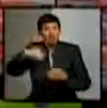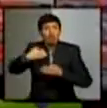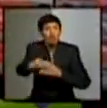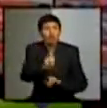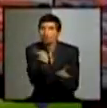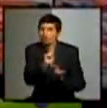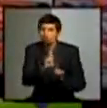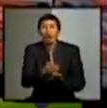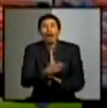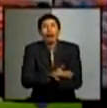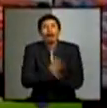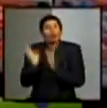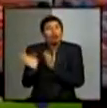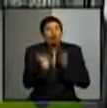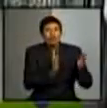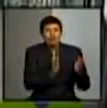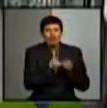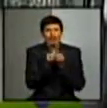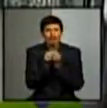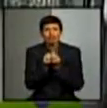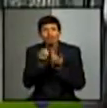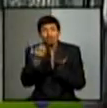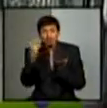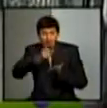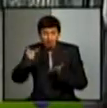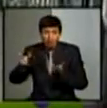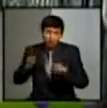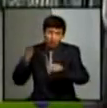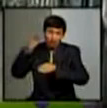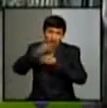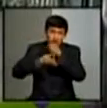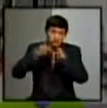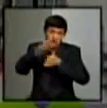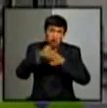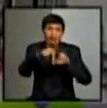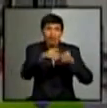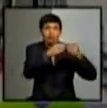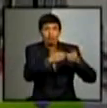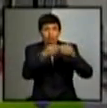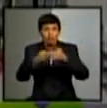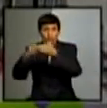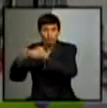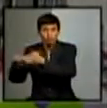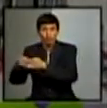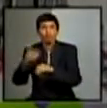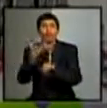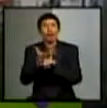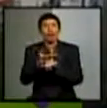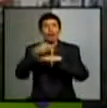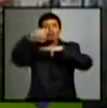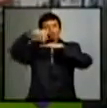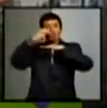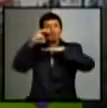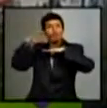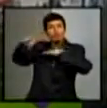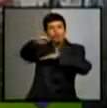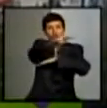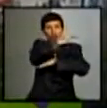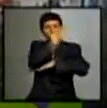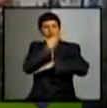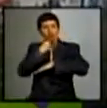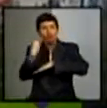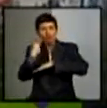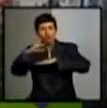pero hay que organizarse. Serán miles de visitantes los que llegarán hasta el puerto. Desde los miradores, vista incomparable de la